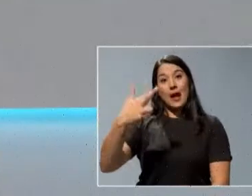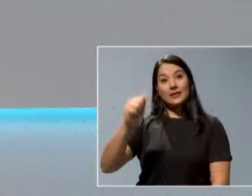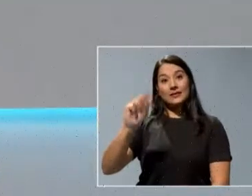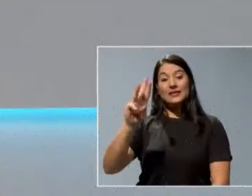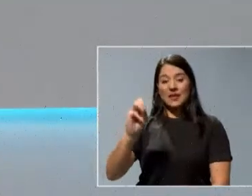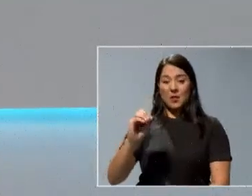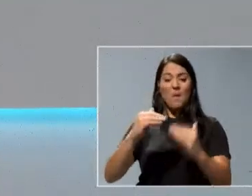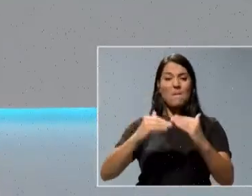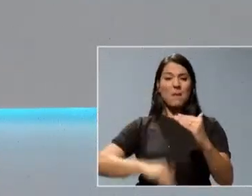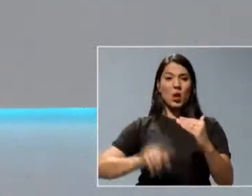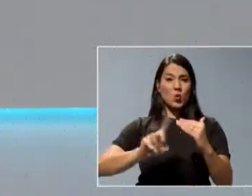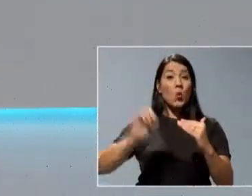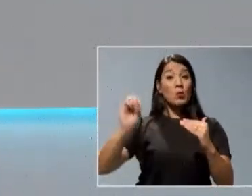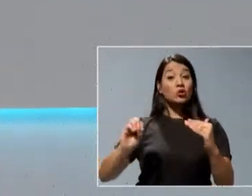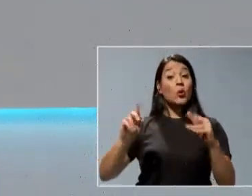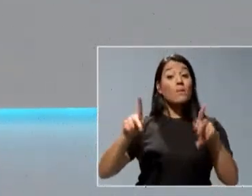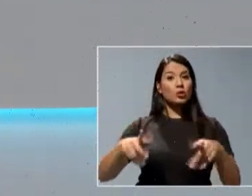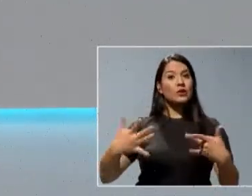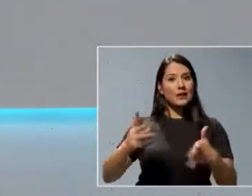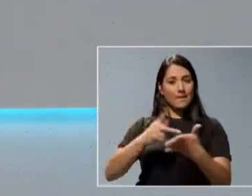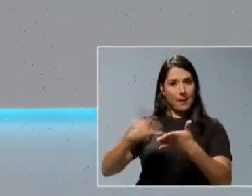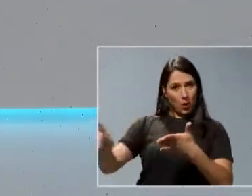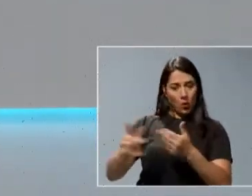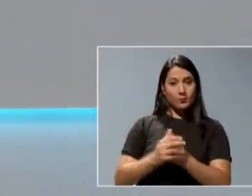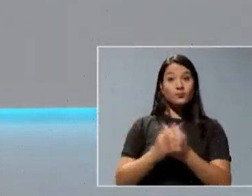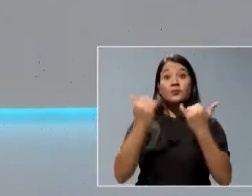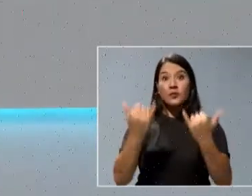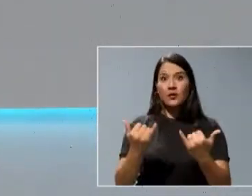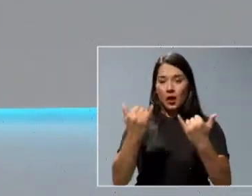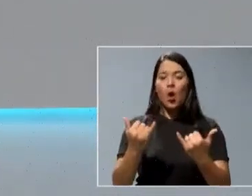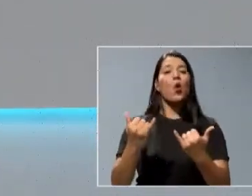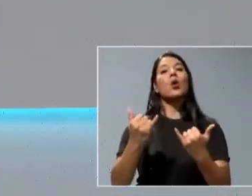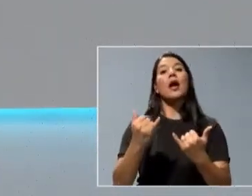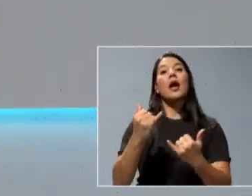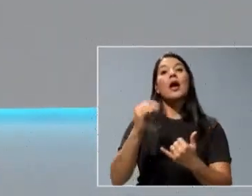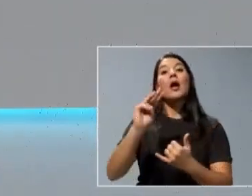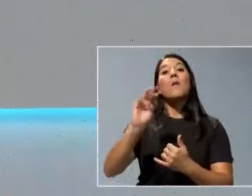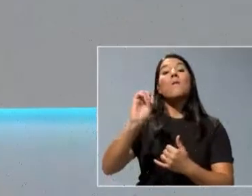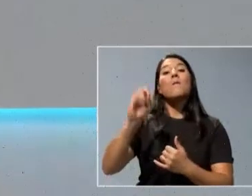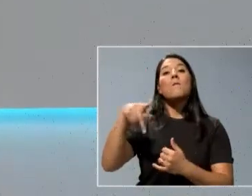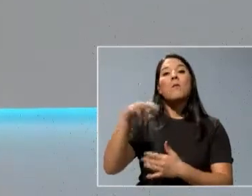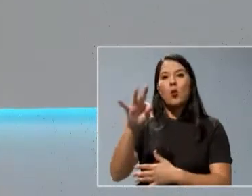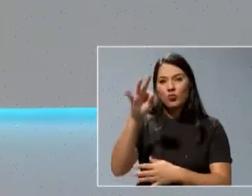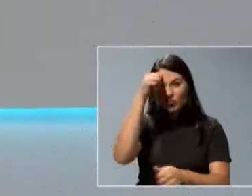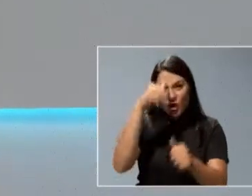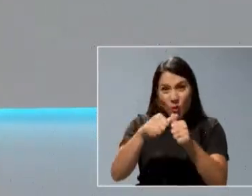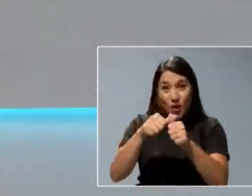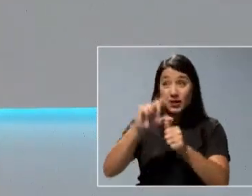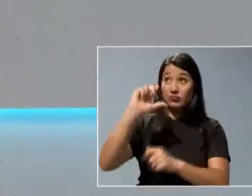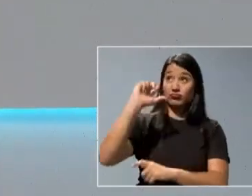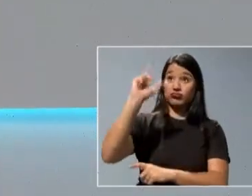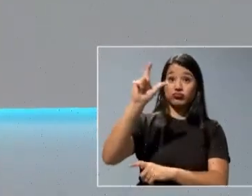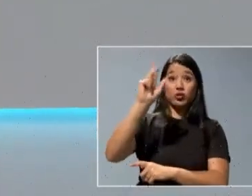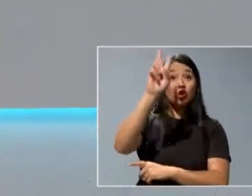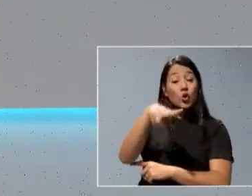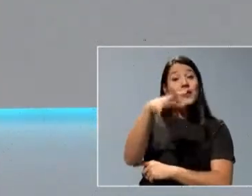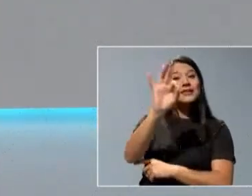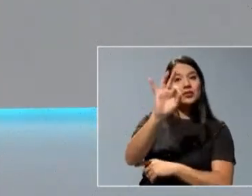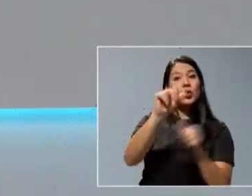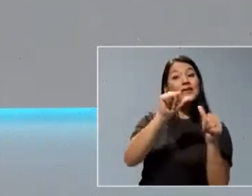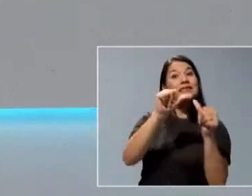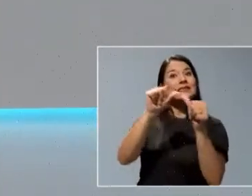cancelado. El Ministerio de Obras Públicas y Transportes recuerda que el sticker del marchamo 2019 se mantiene vigente hasta el